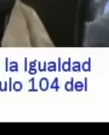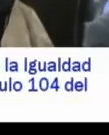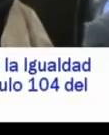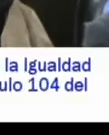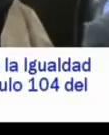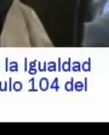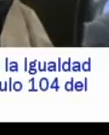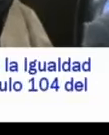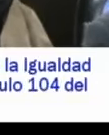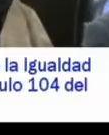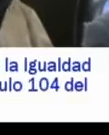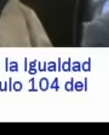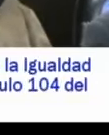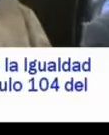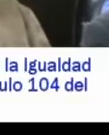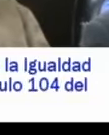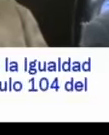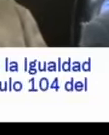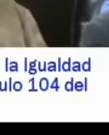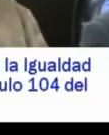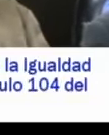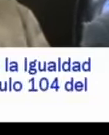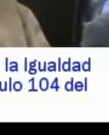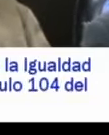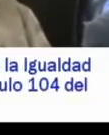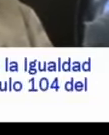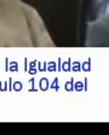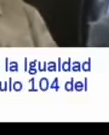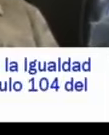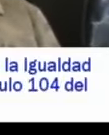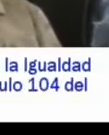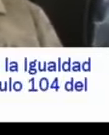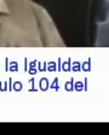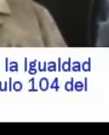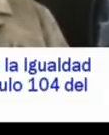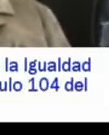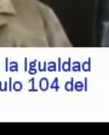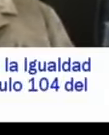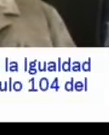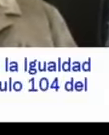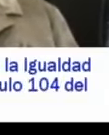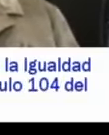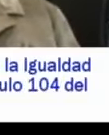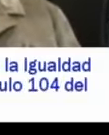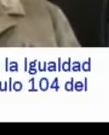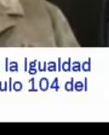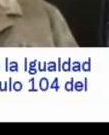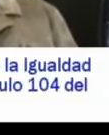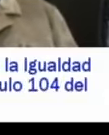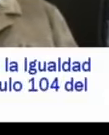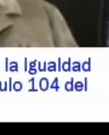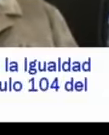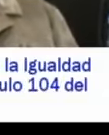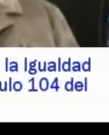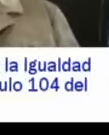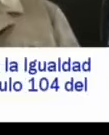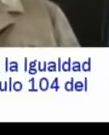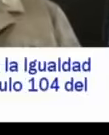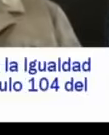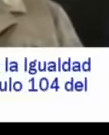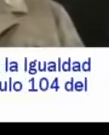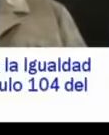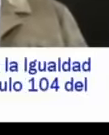ley, los hombres. Y nosotras les decimos que venimos con una propuesta de ley para la igualdad, para la justicia,